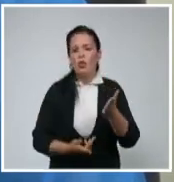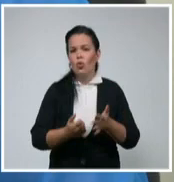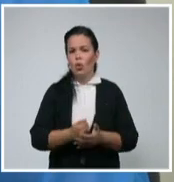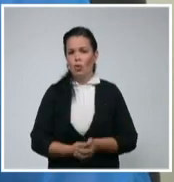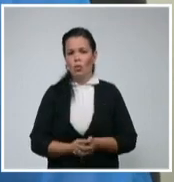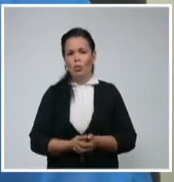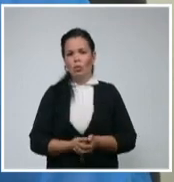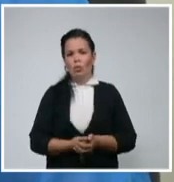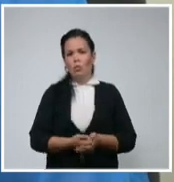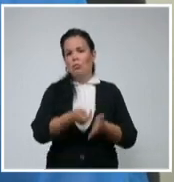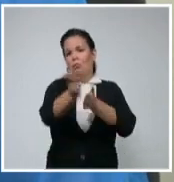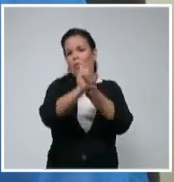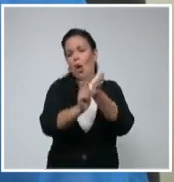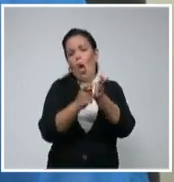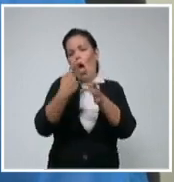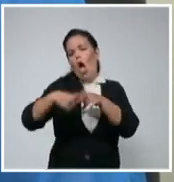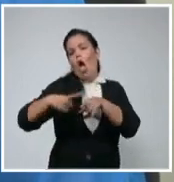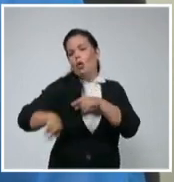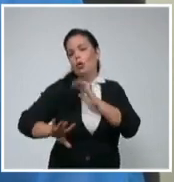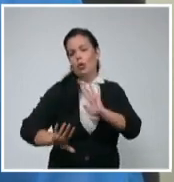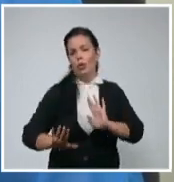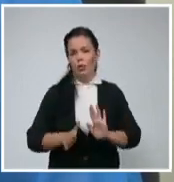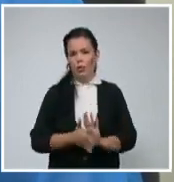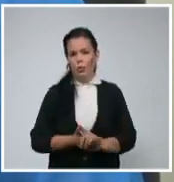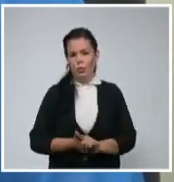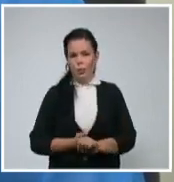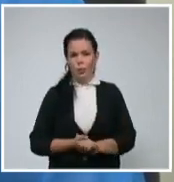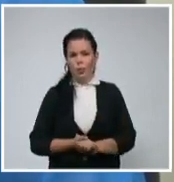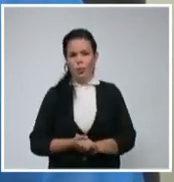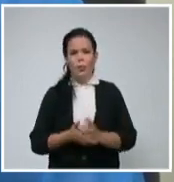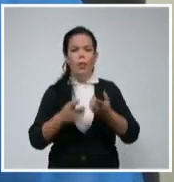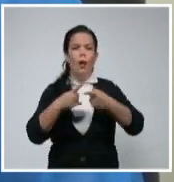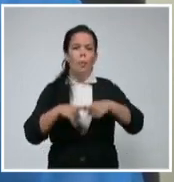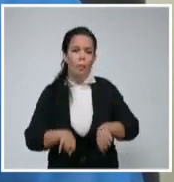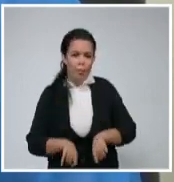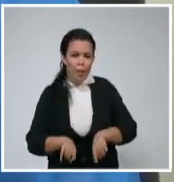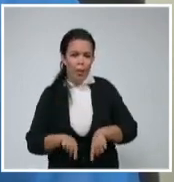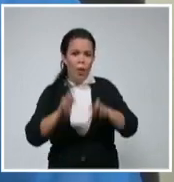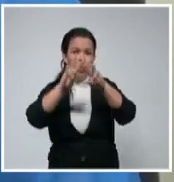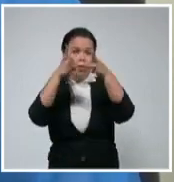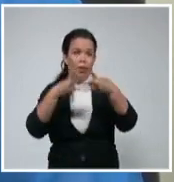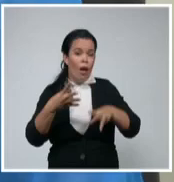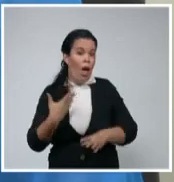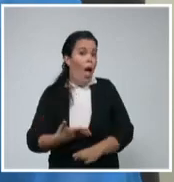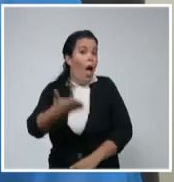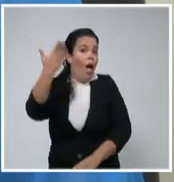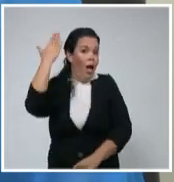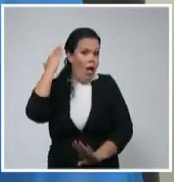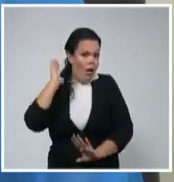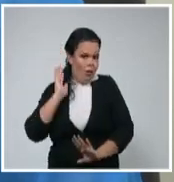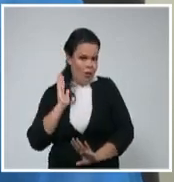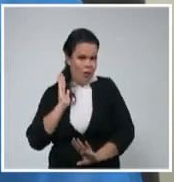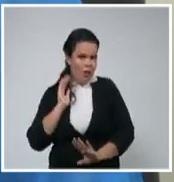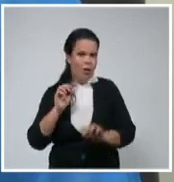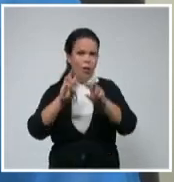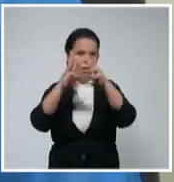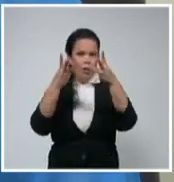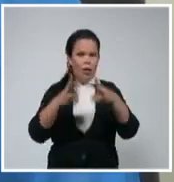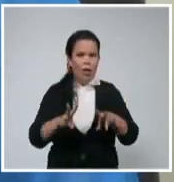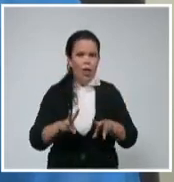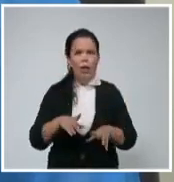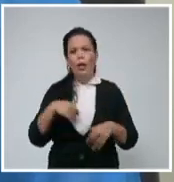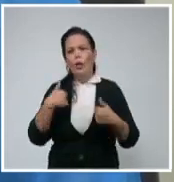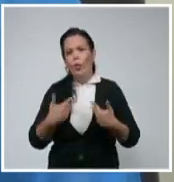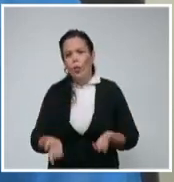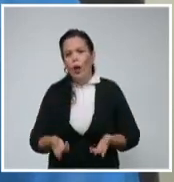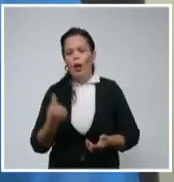literatura. Y descubrí en la internet de mi generación, que fue Somos Jóvenes y